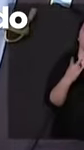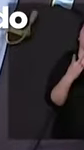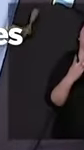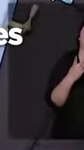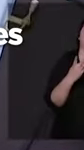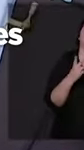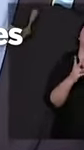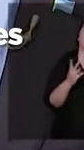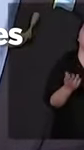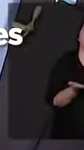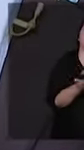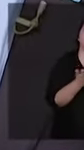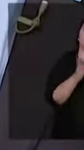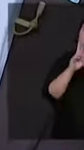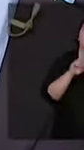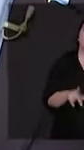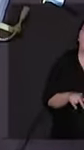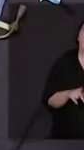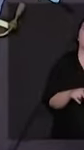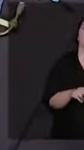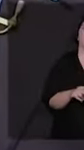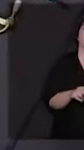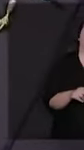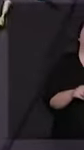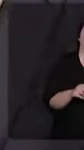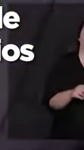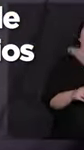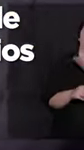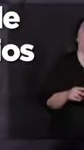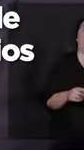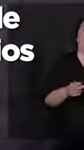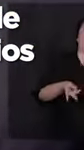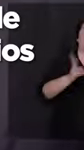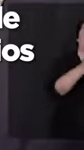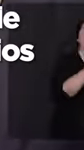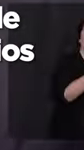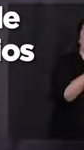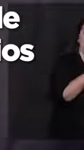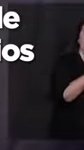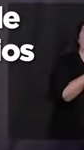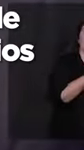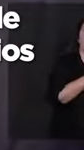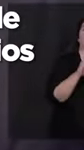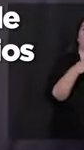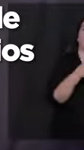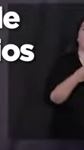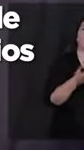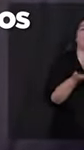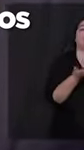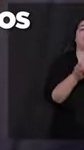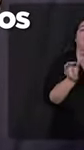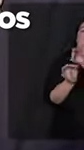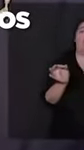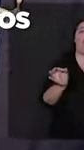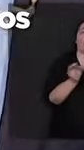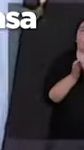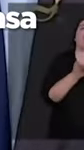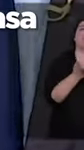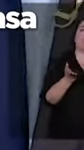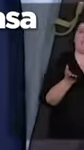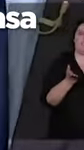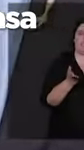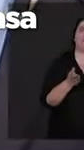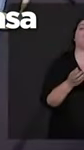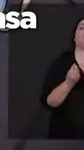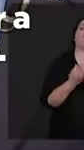programa en los inmuebles ociosos del estado de 2 millones de lotes con servicios para que aquellos que tienen